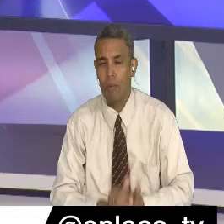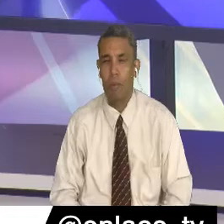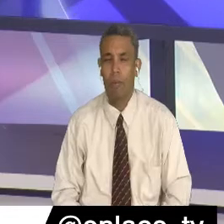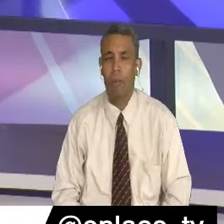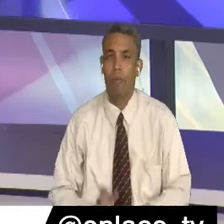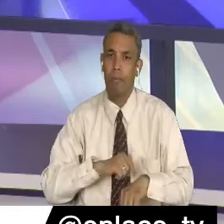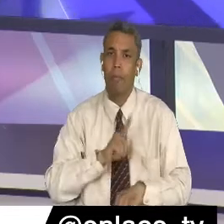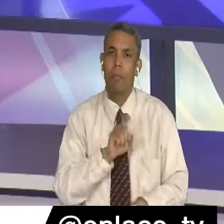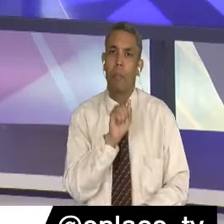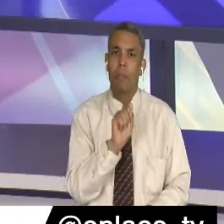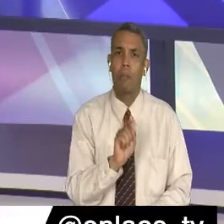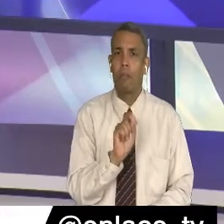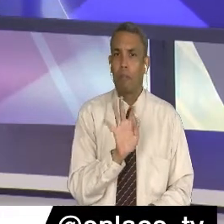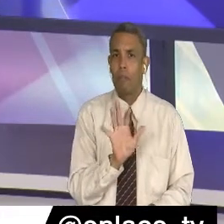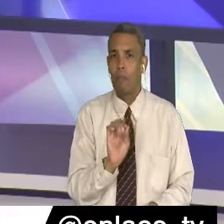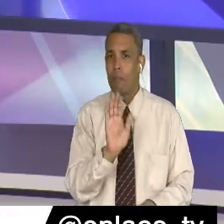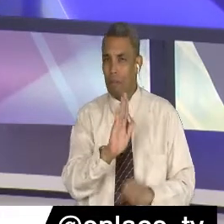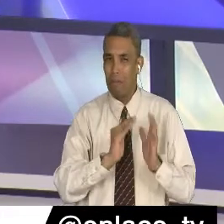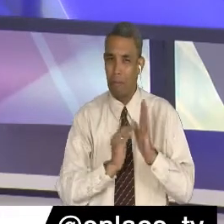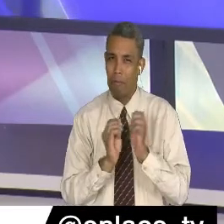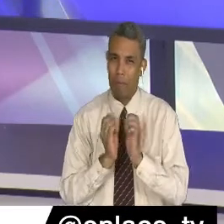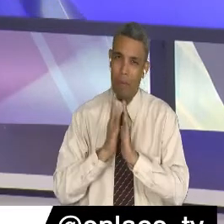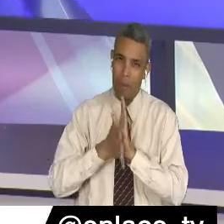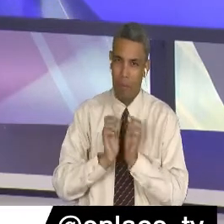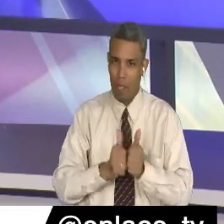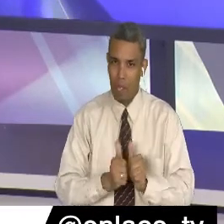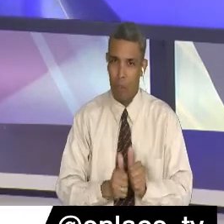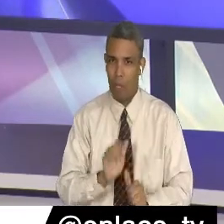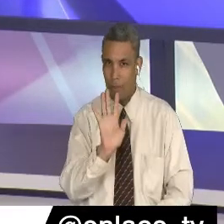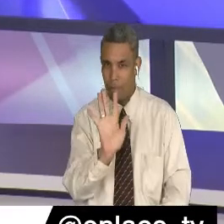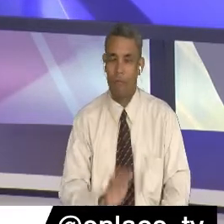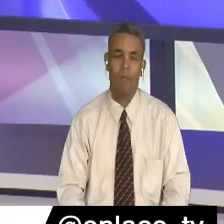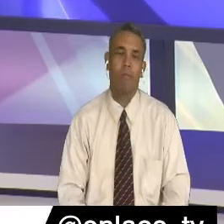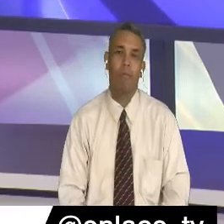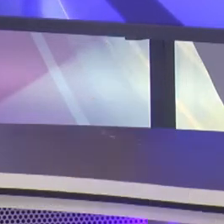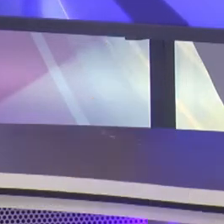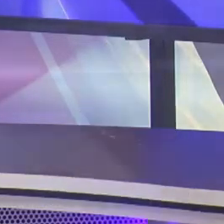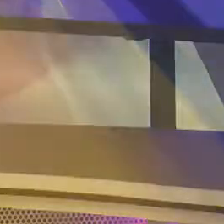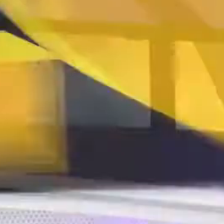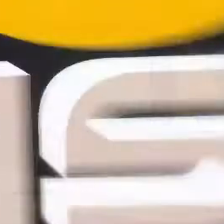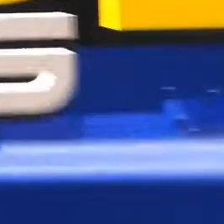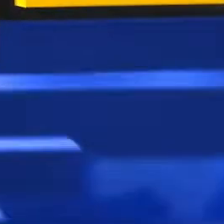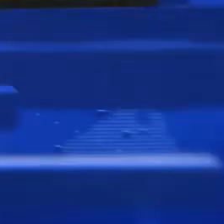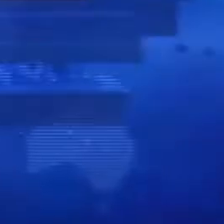6:50 de la tarde, hacemos una pausa, ya regresamos a la información deportiva de Enlace Noticias.